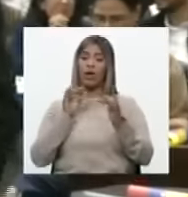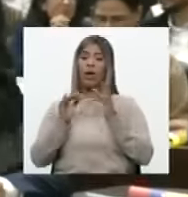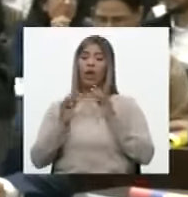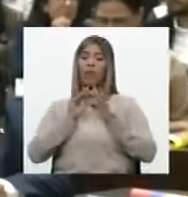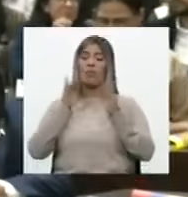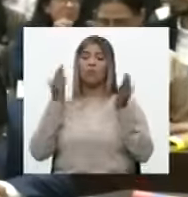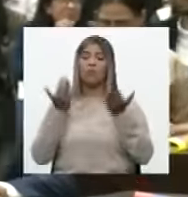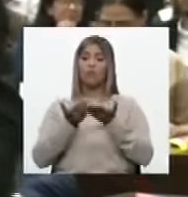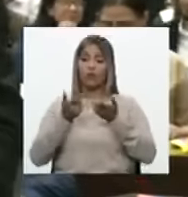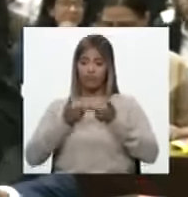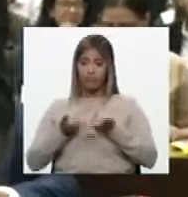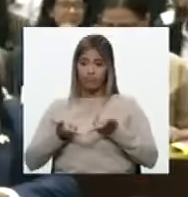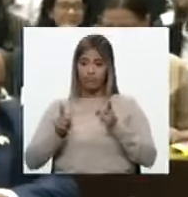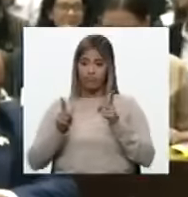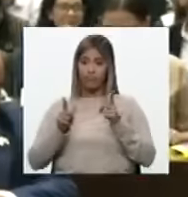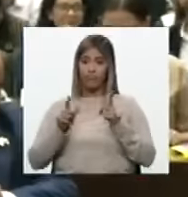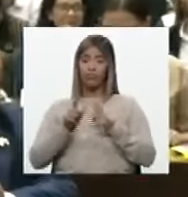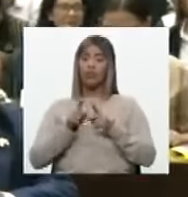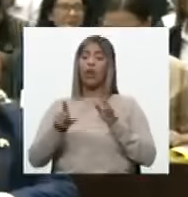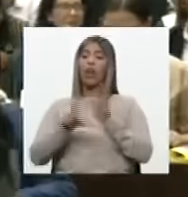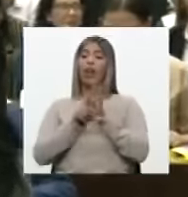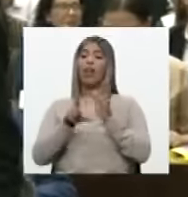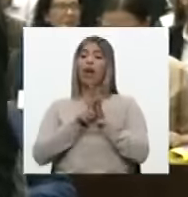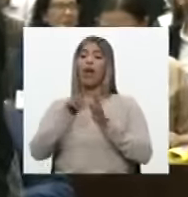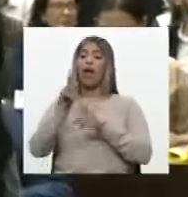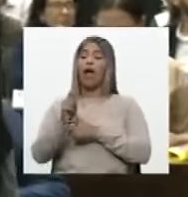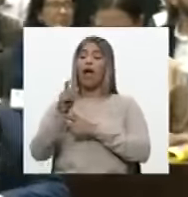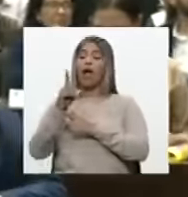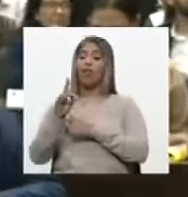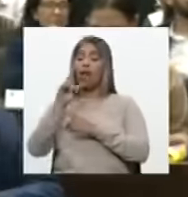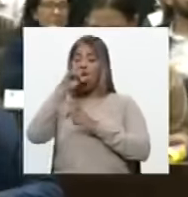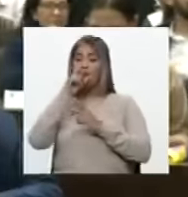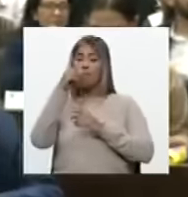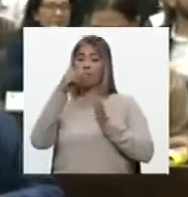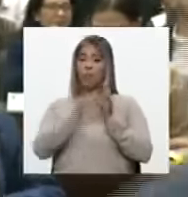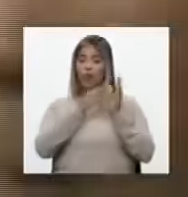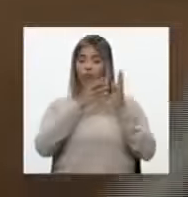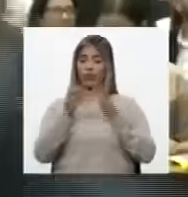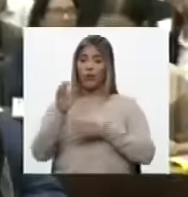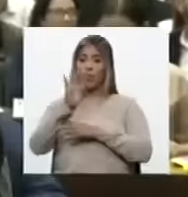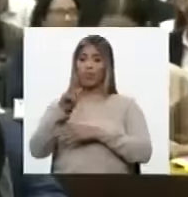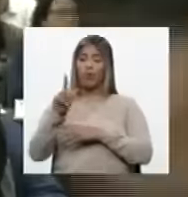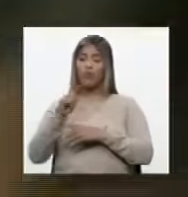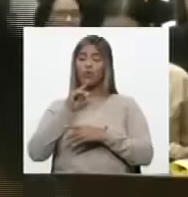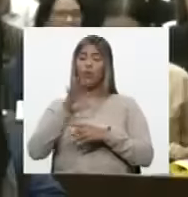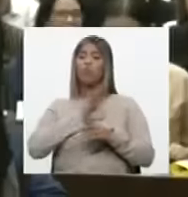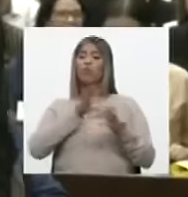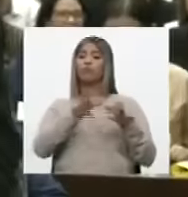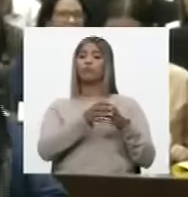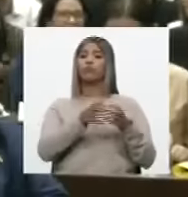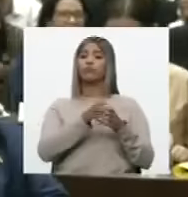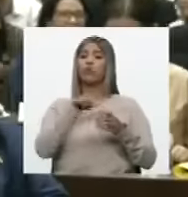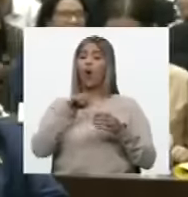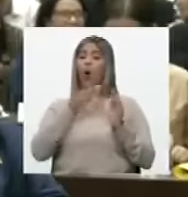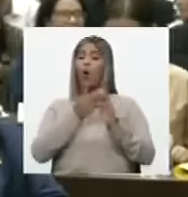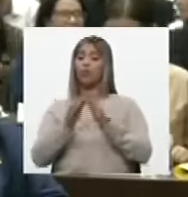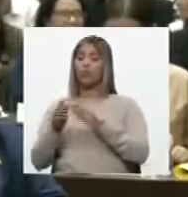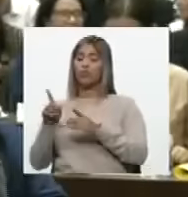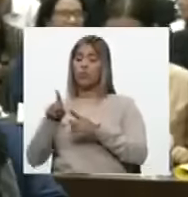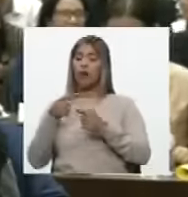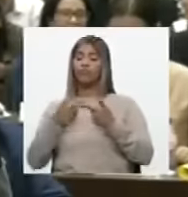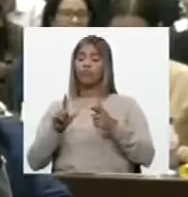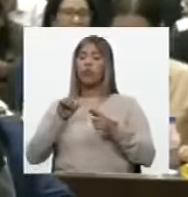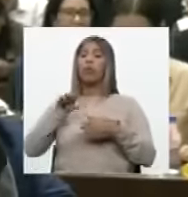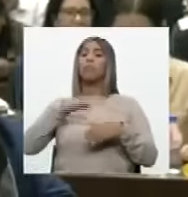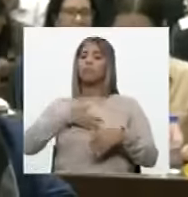Mundial permitió la legalización de Acción Democrática en el 41 y del propio Partido Comunista posteriormente, permitió la